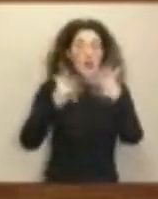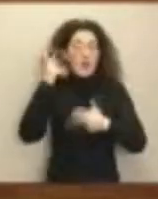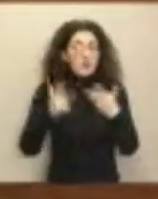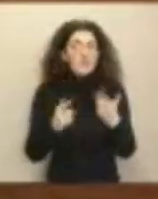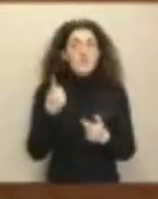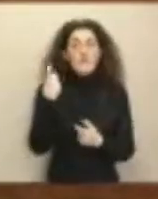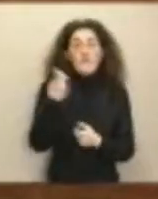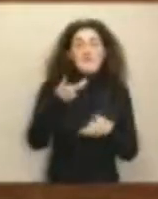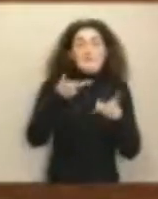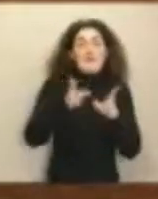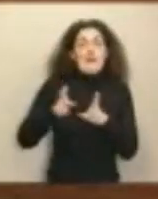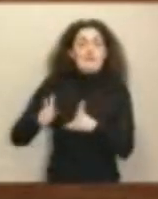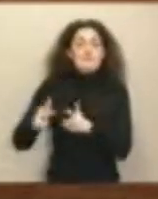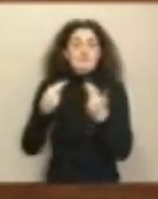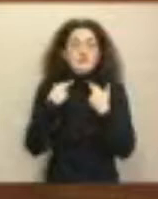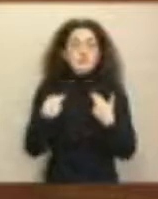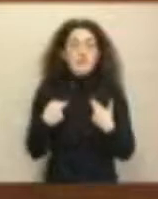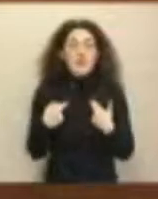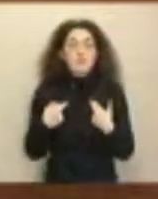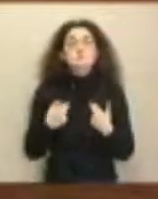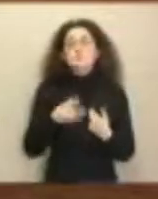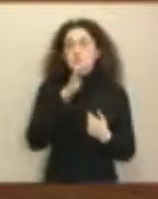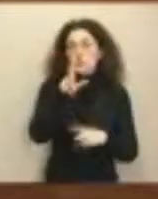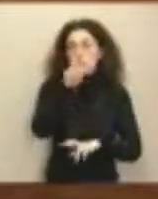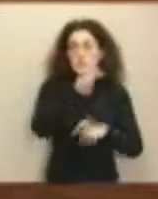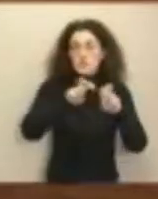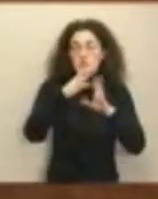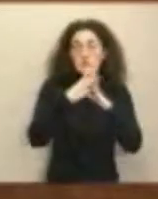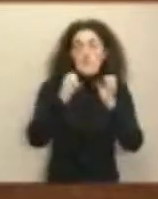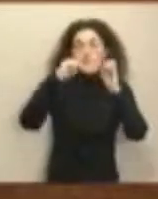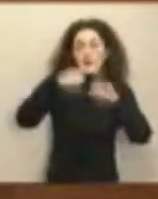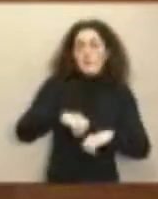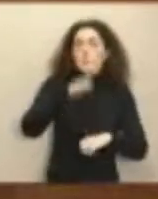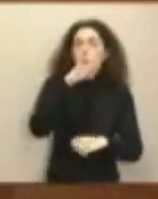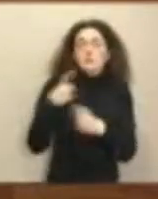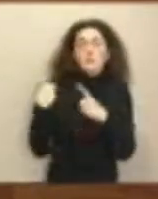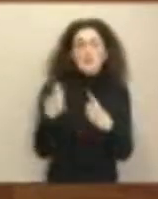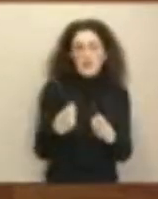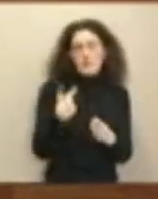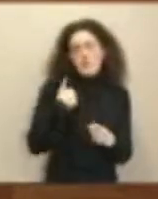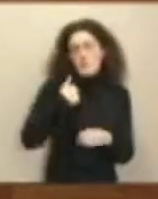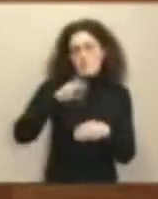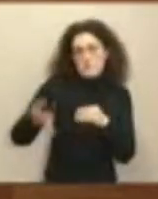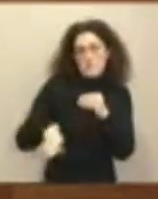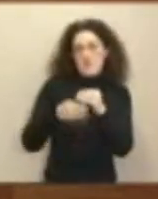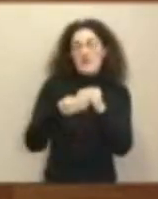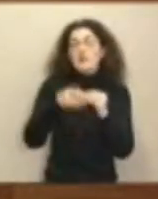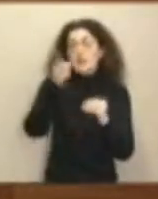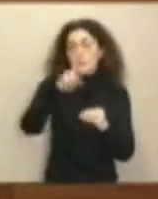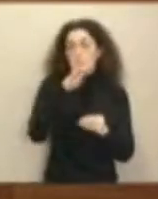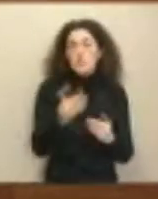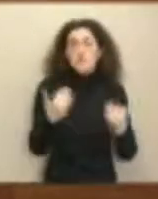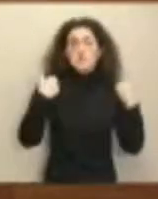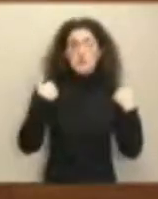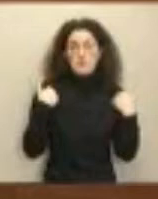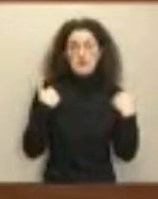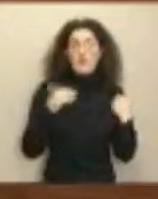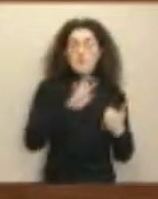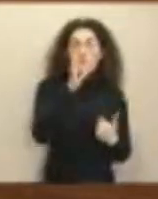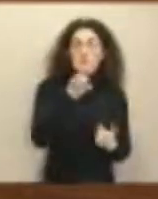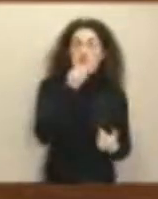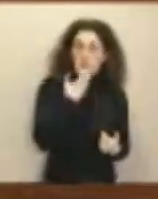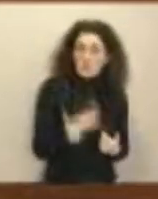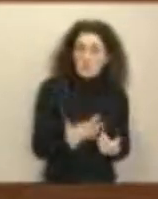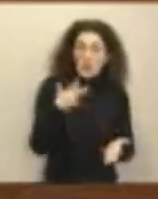falta de escaños y, por tanto, se busca el pacto por necesidad. Y yo añadiría también, y por responsabilidad. Me parece bien